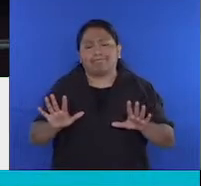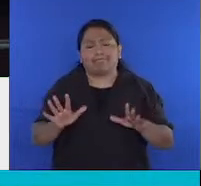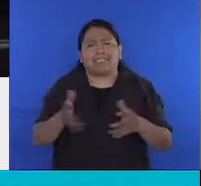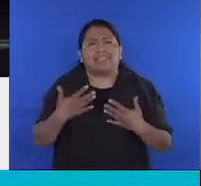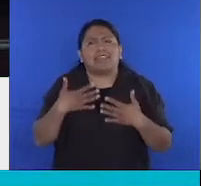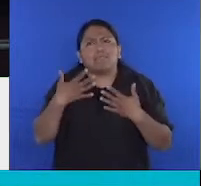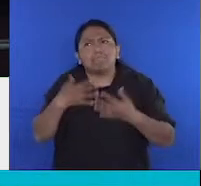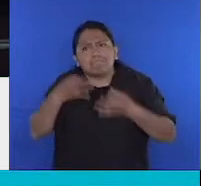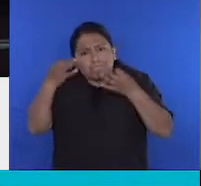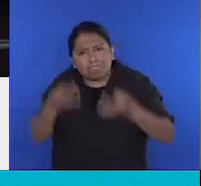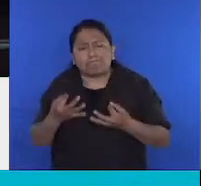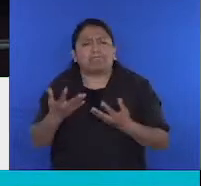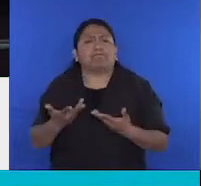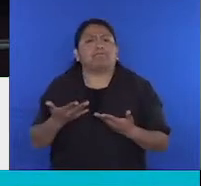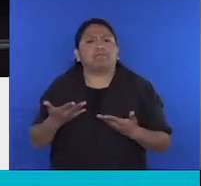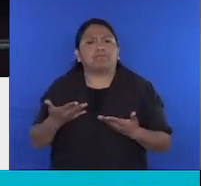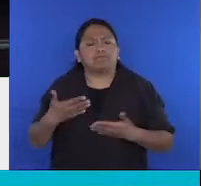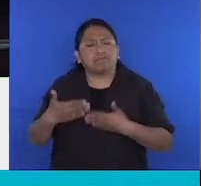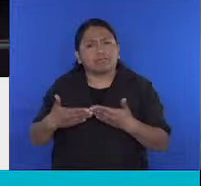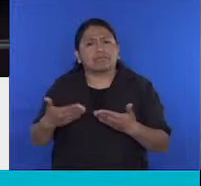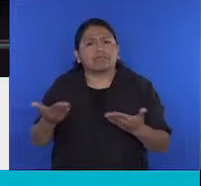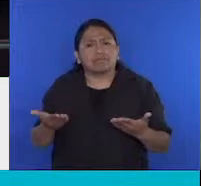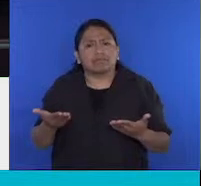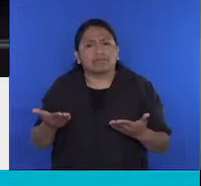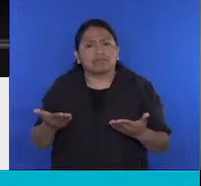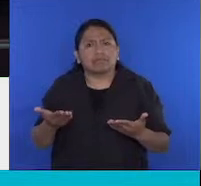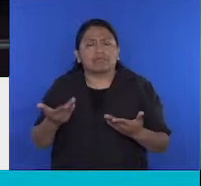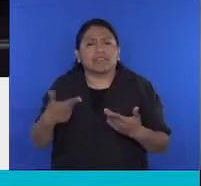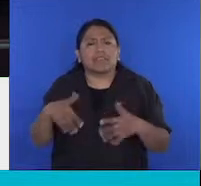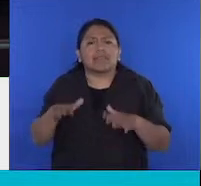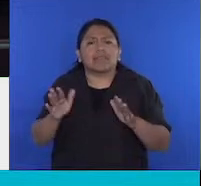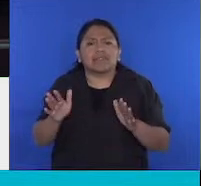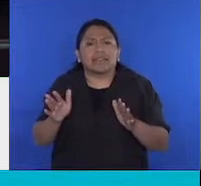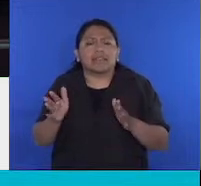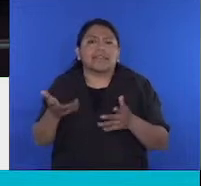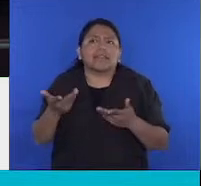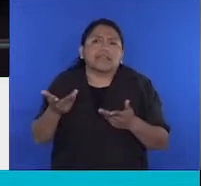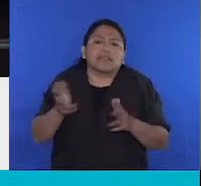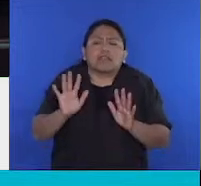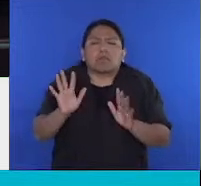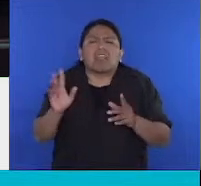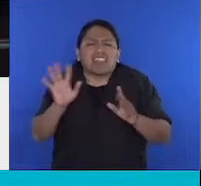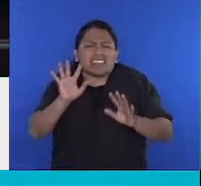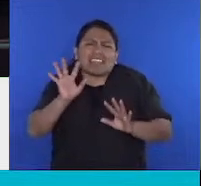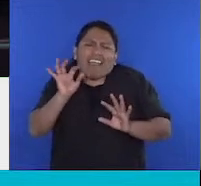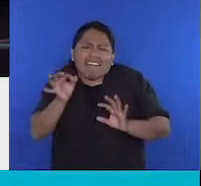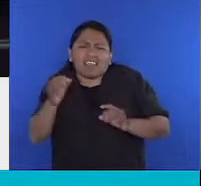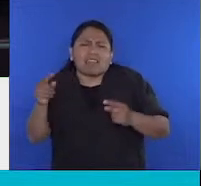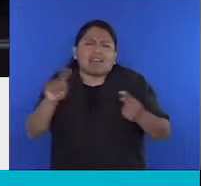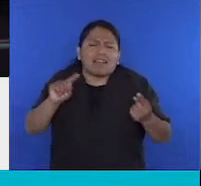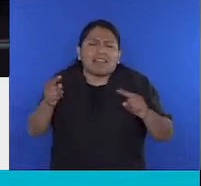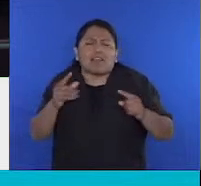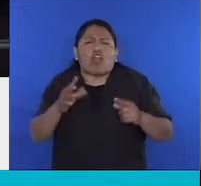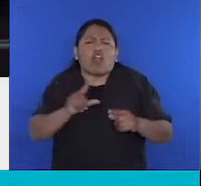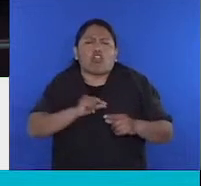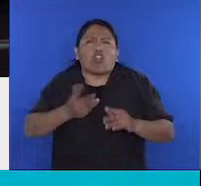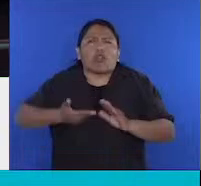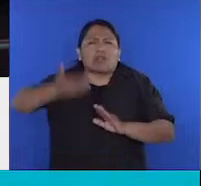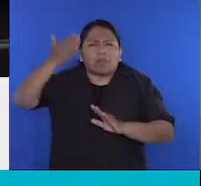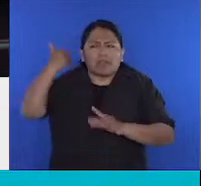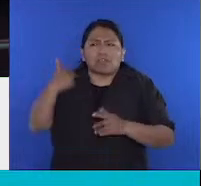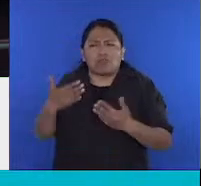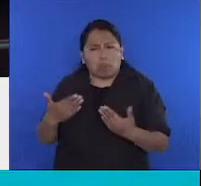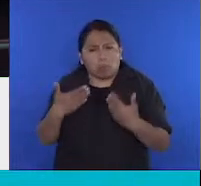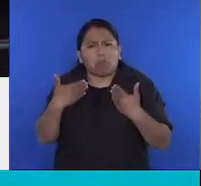y que, aún asumiendo esas diferencias, esos dolores del pasado, seamos capaces de encontrarnos en